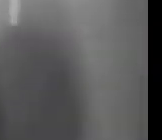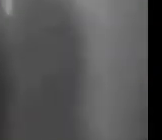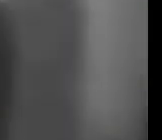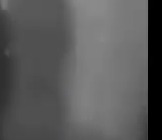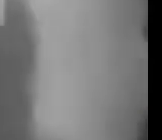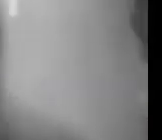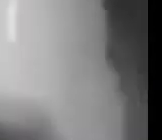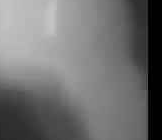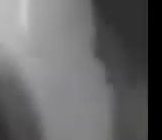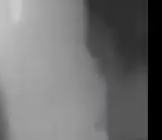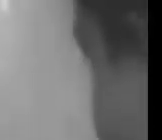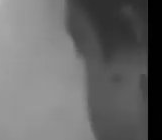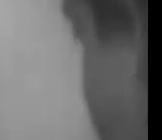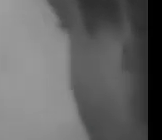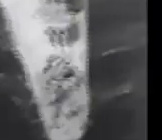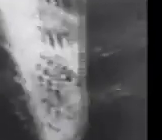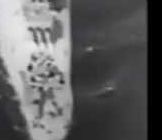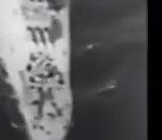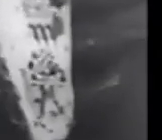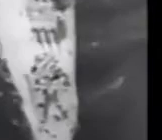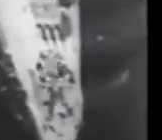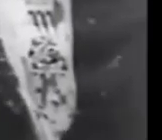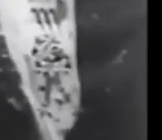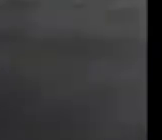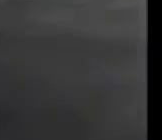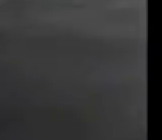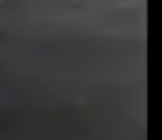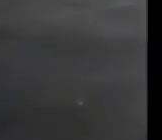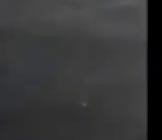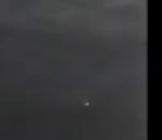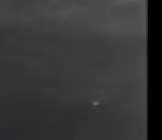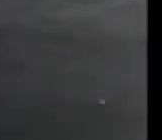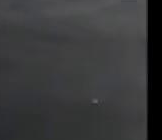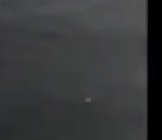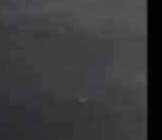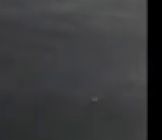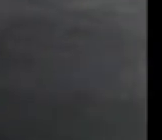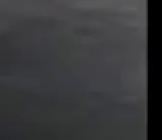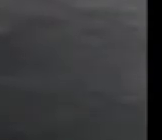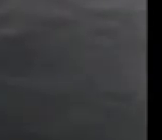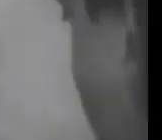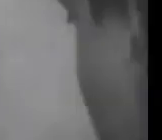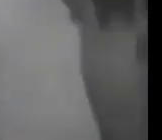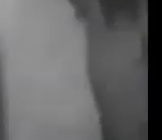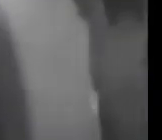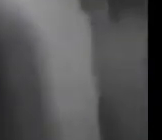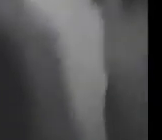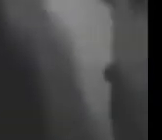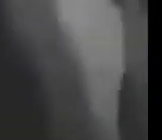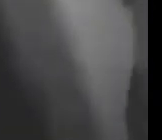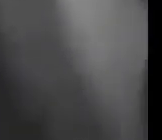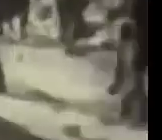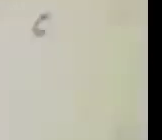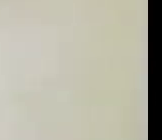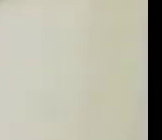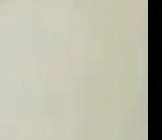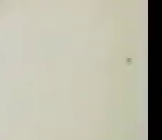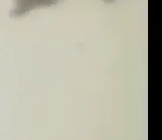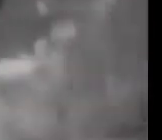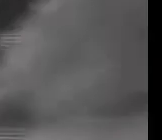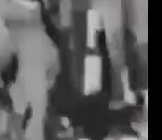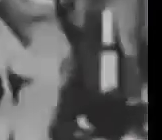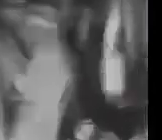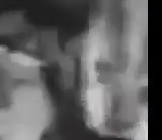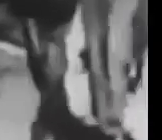Habana, el comandante en jefe, Fidel Castro, da por confirmado el desembarco de tropas invasoras. De inmediato